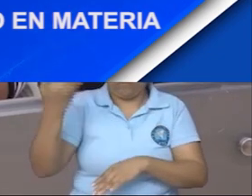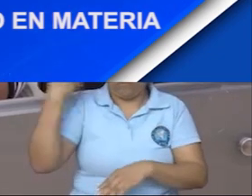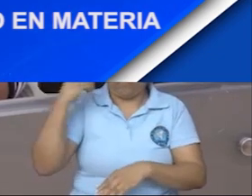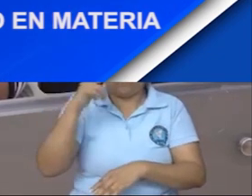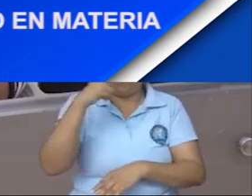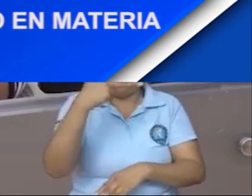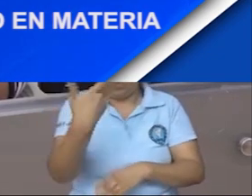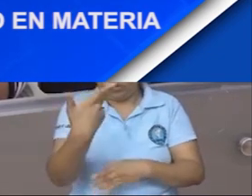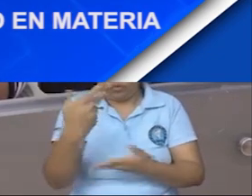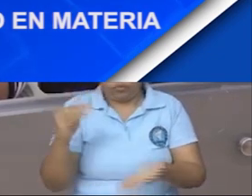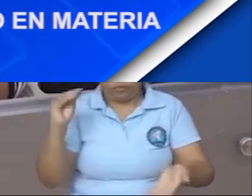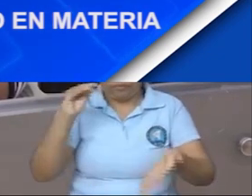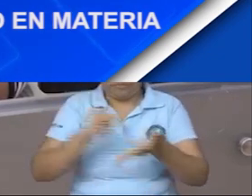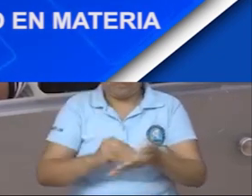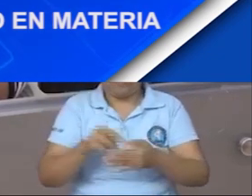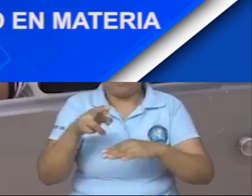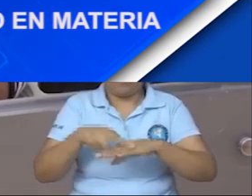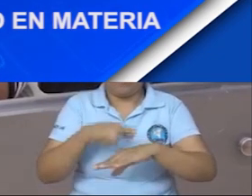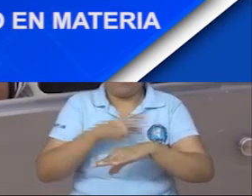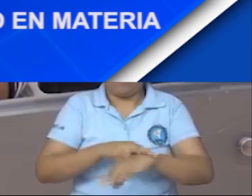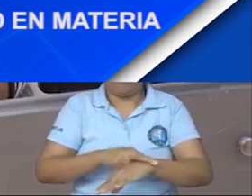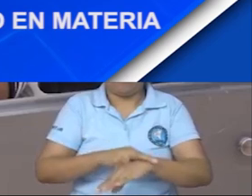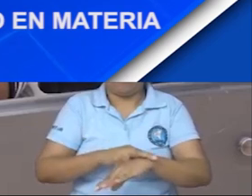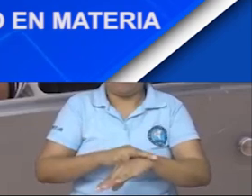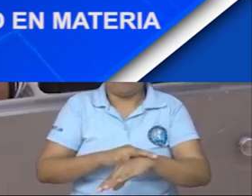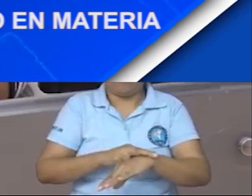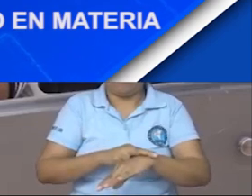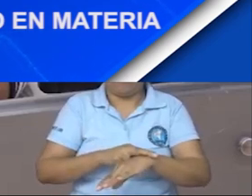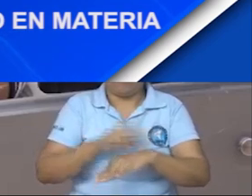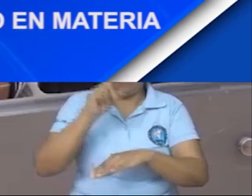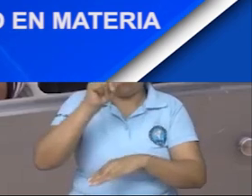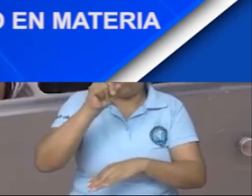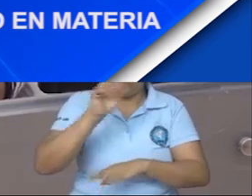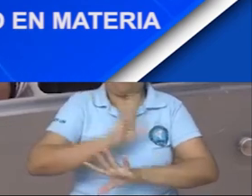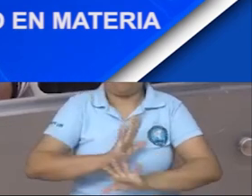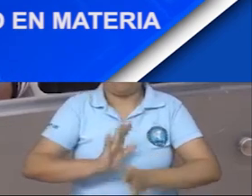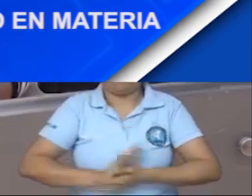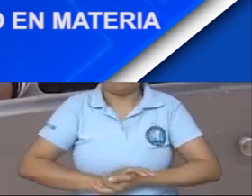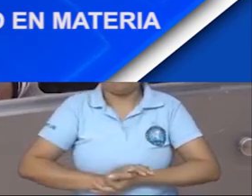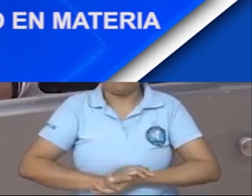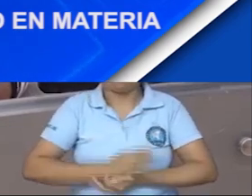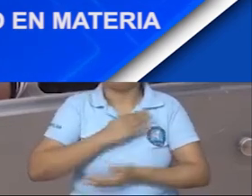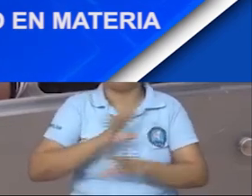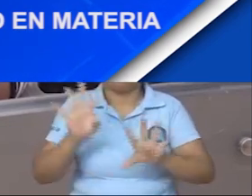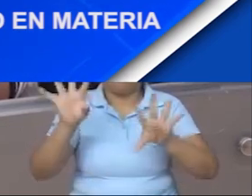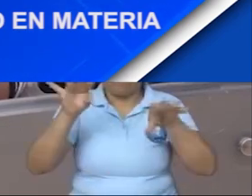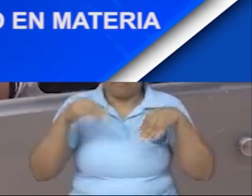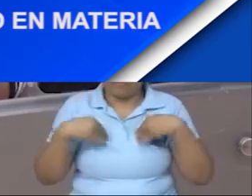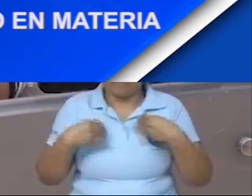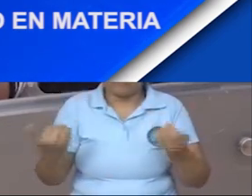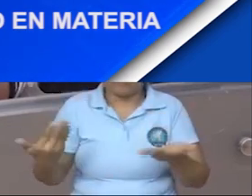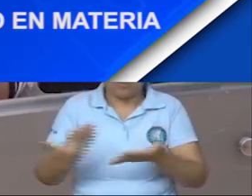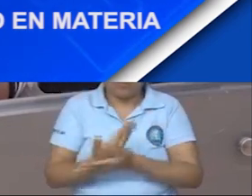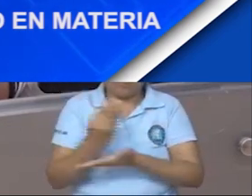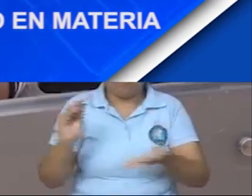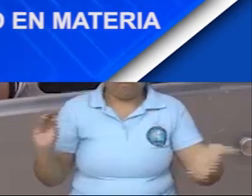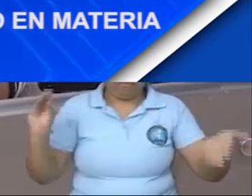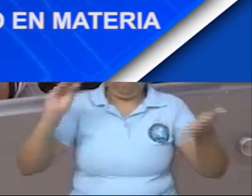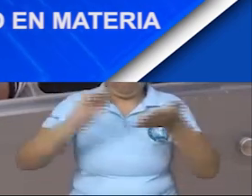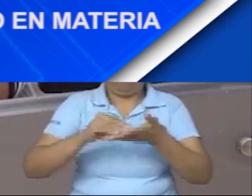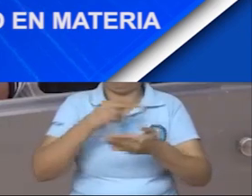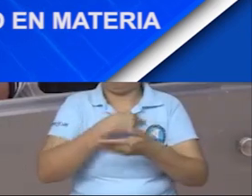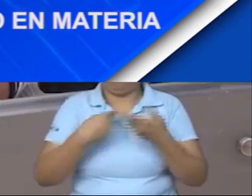histórico 8 y registro de normas consolidadas 1. Se aplicaron los nuevos criterios